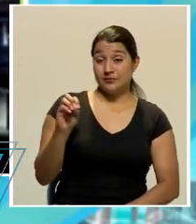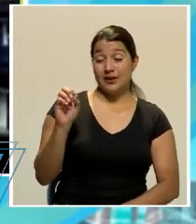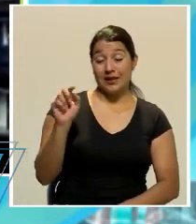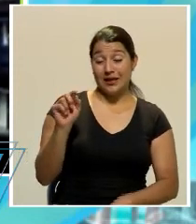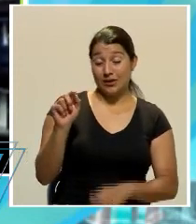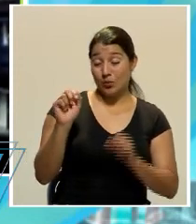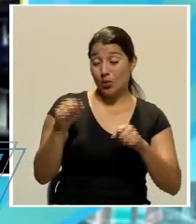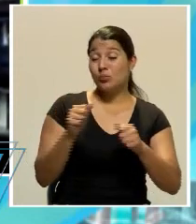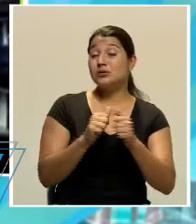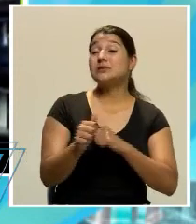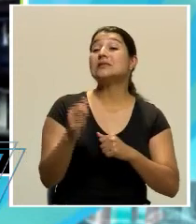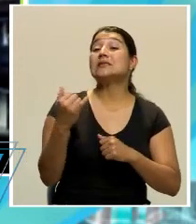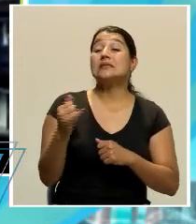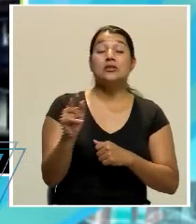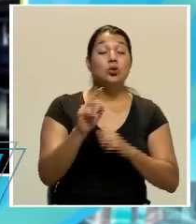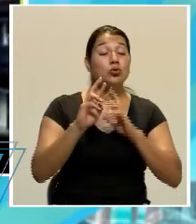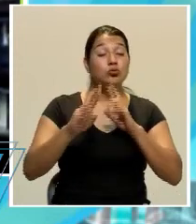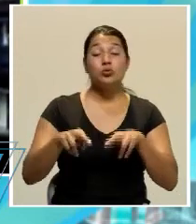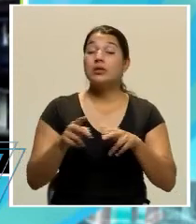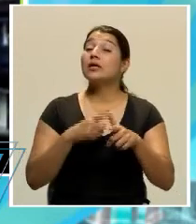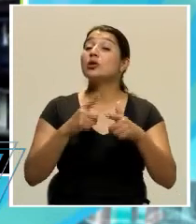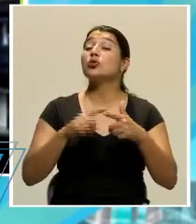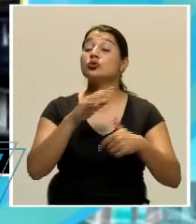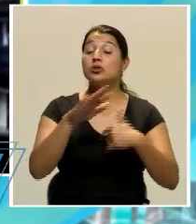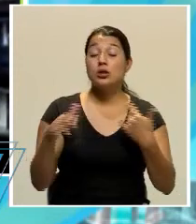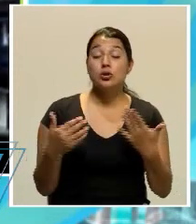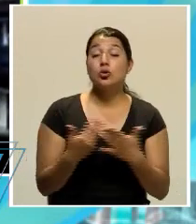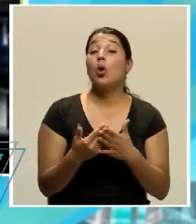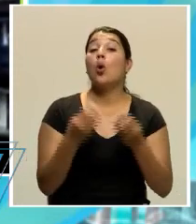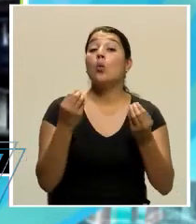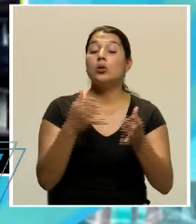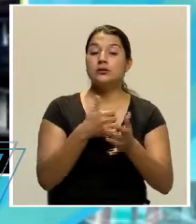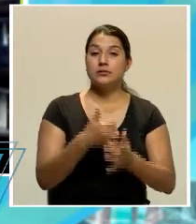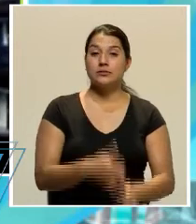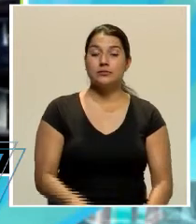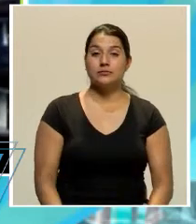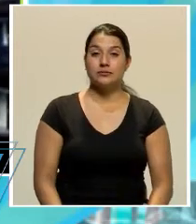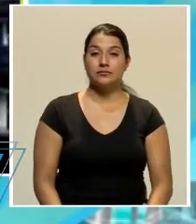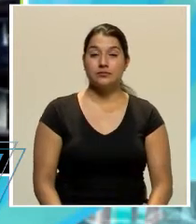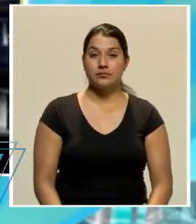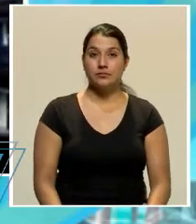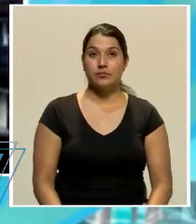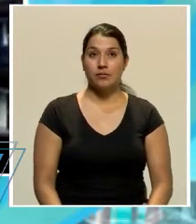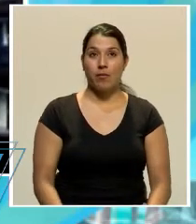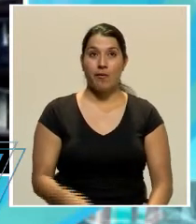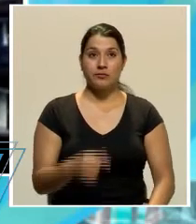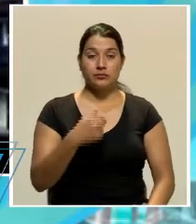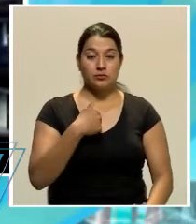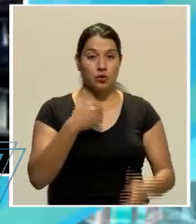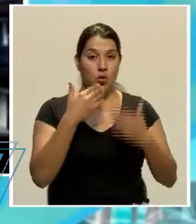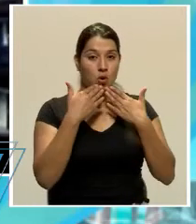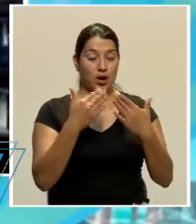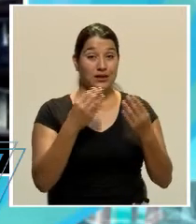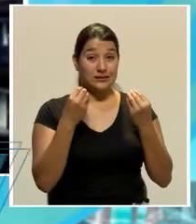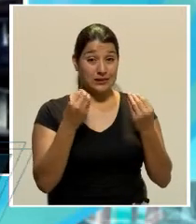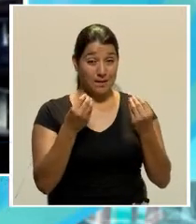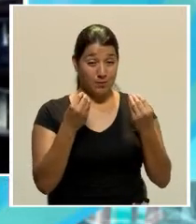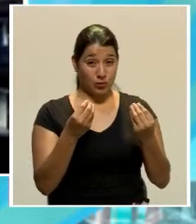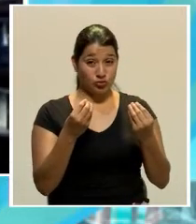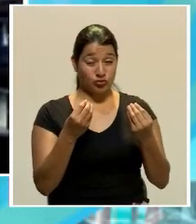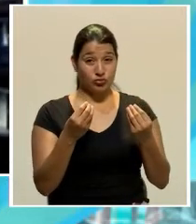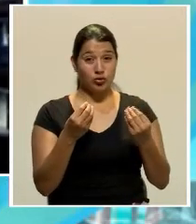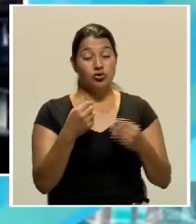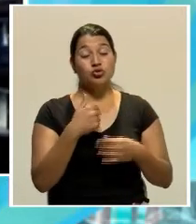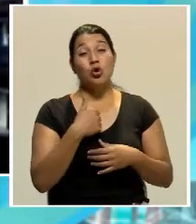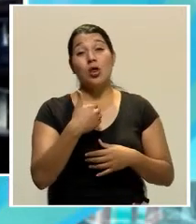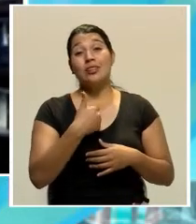no reaccionamos todos juntos, va a salir muy debilitada. Yo les agradezco muchísimo.